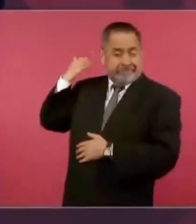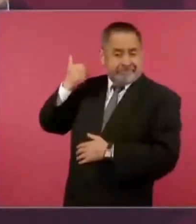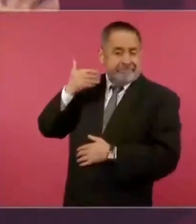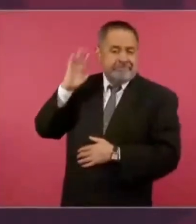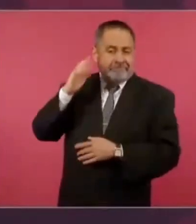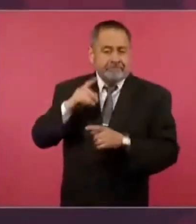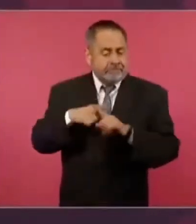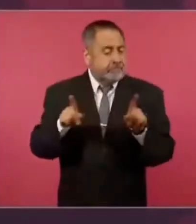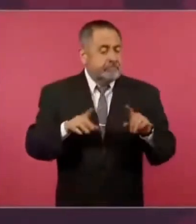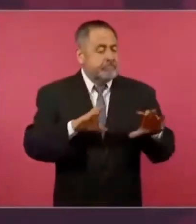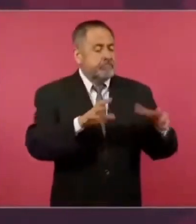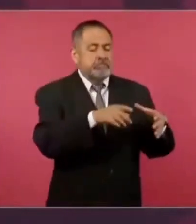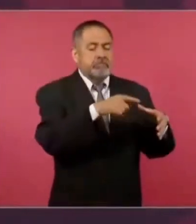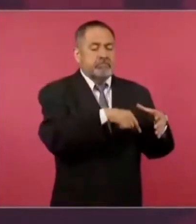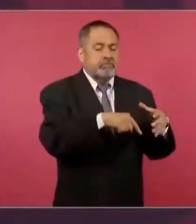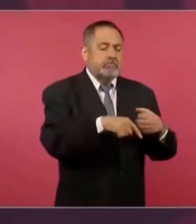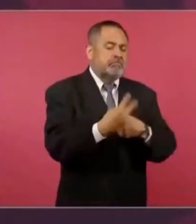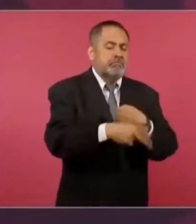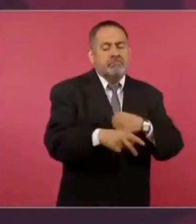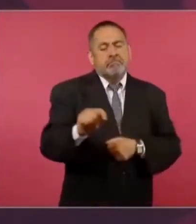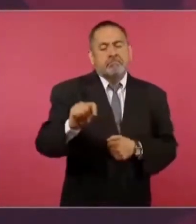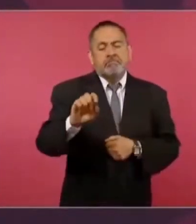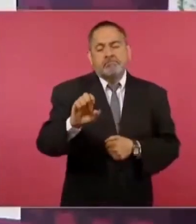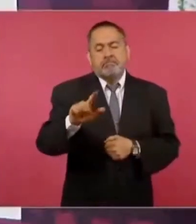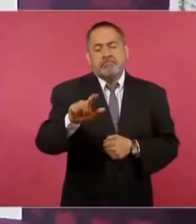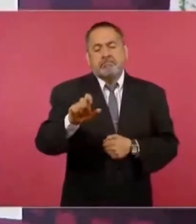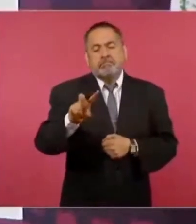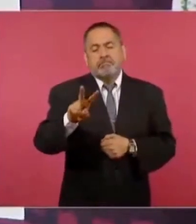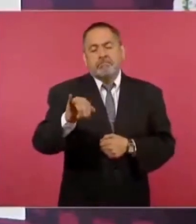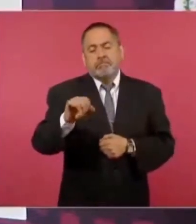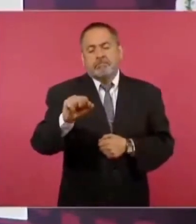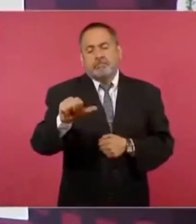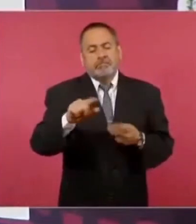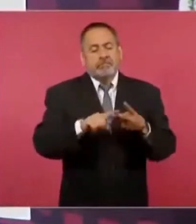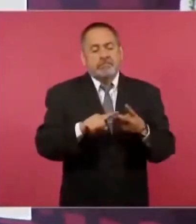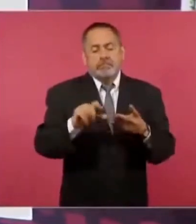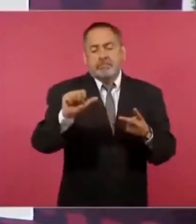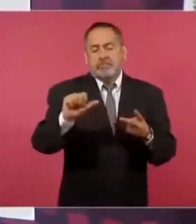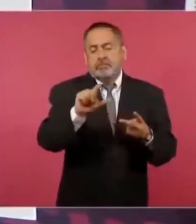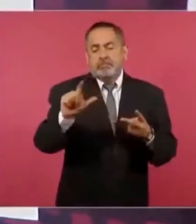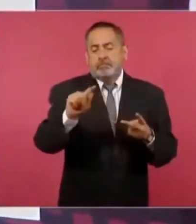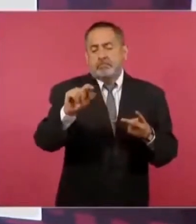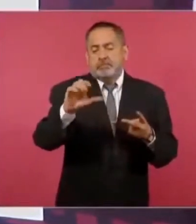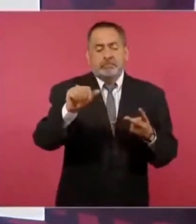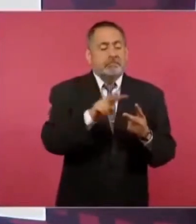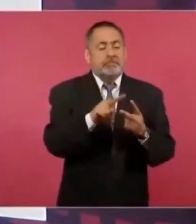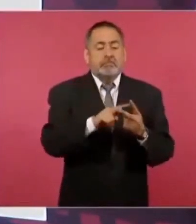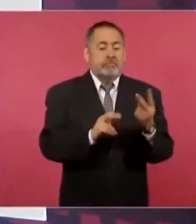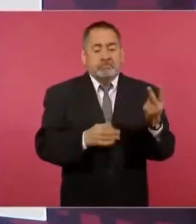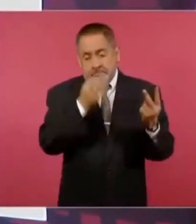habían Televisa y Azteca